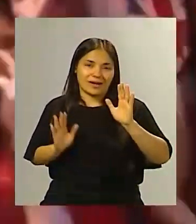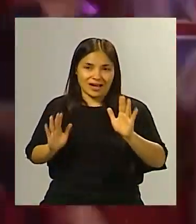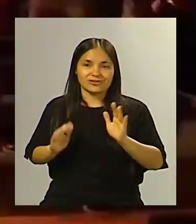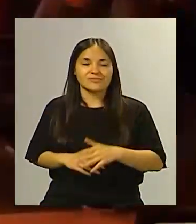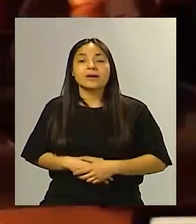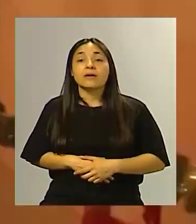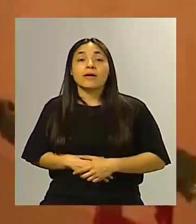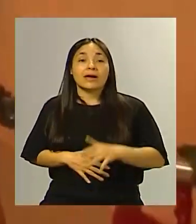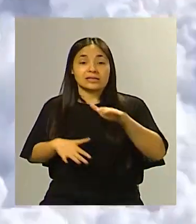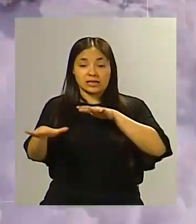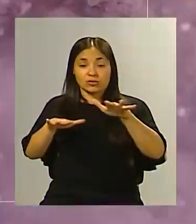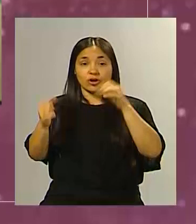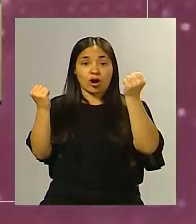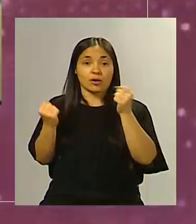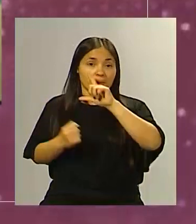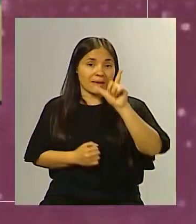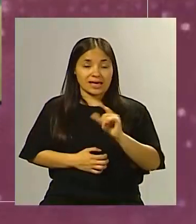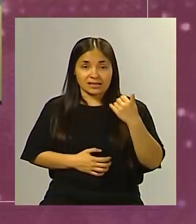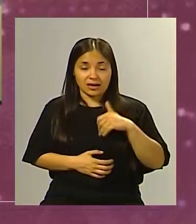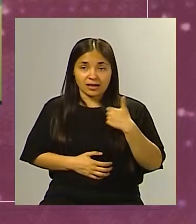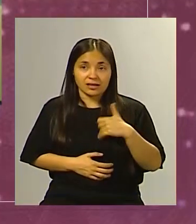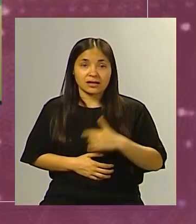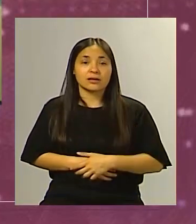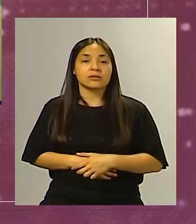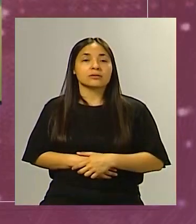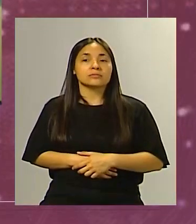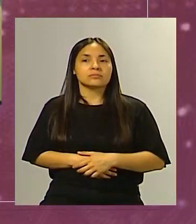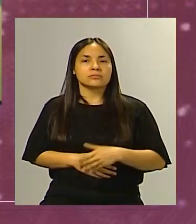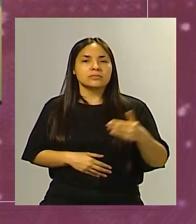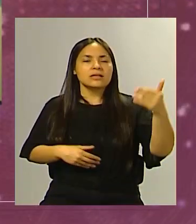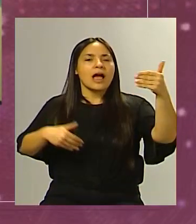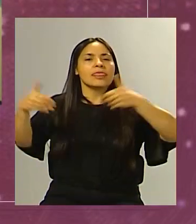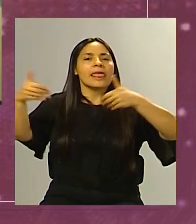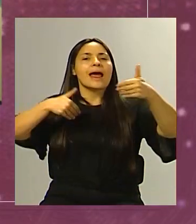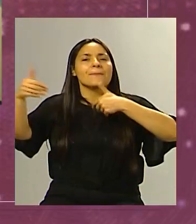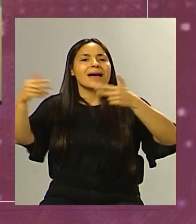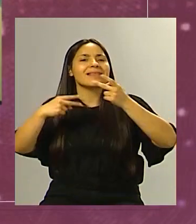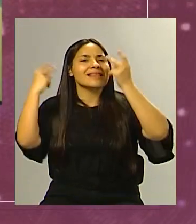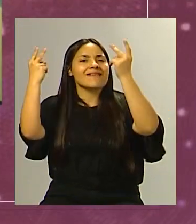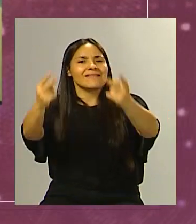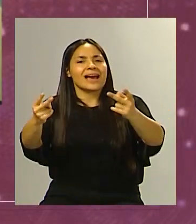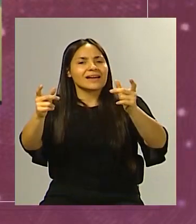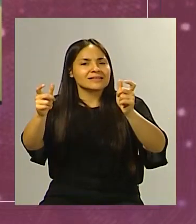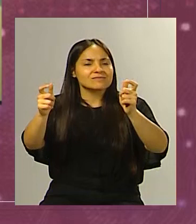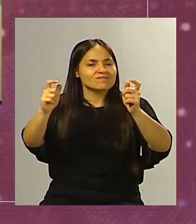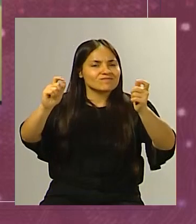de la situación económica de nuestro país, ¿ha variado el tema de la demanda de viajes egresados? ¿Ustedes